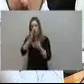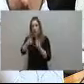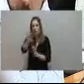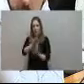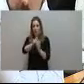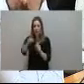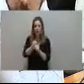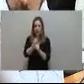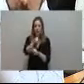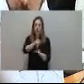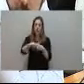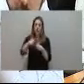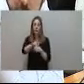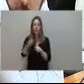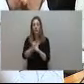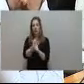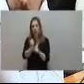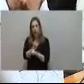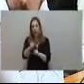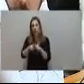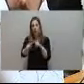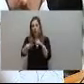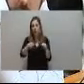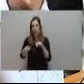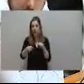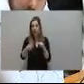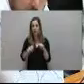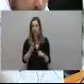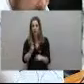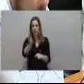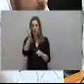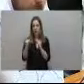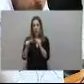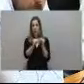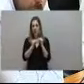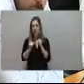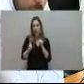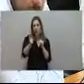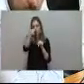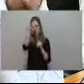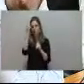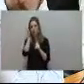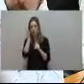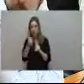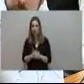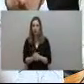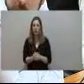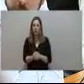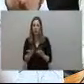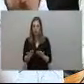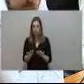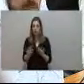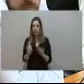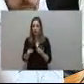así como participación de los trabajadores en la toma de decisiones que les afectan, e igualdad de oportunidades entre mujeres y hombres. En este escenario